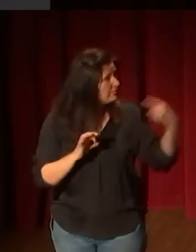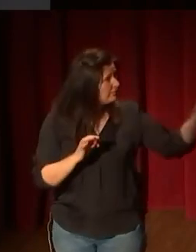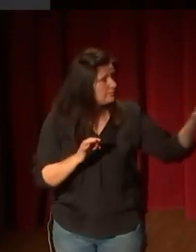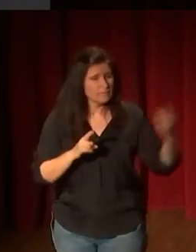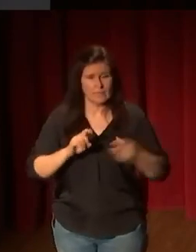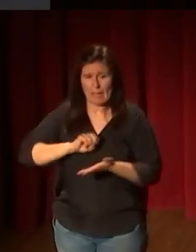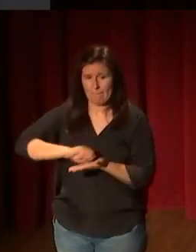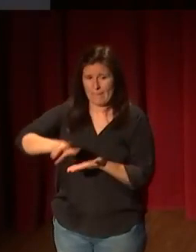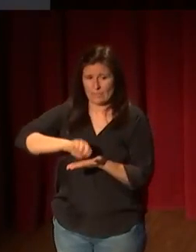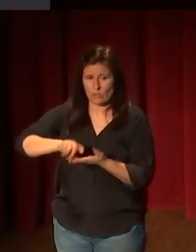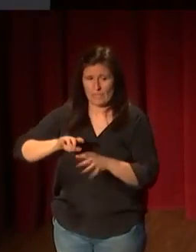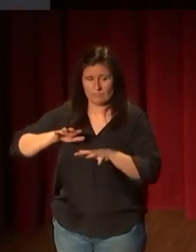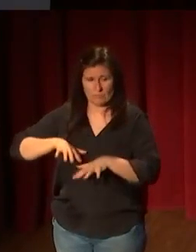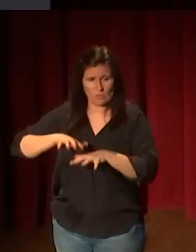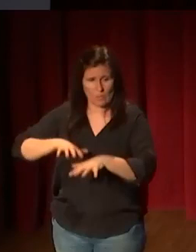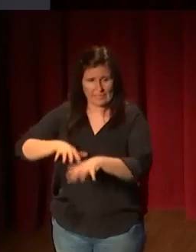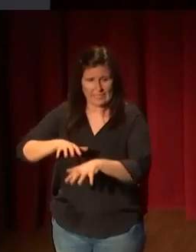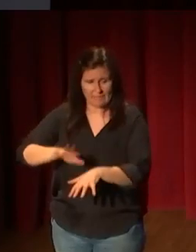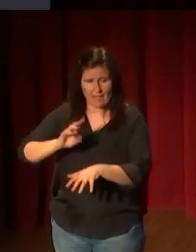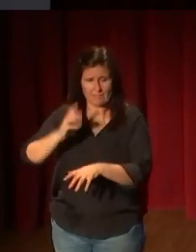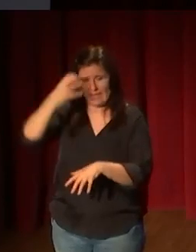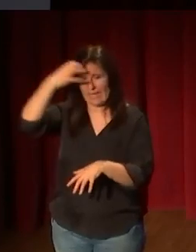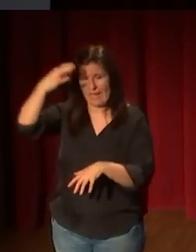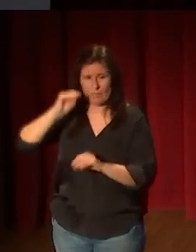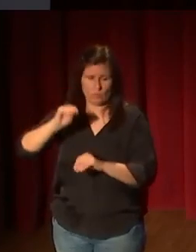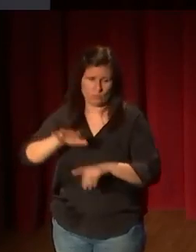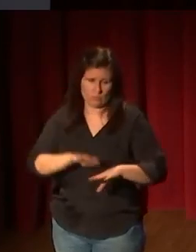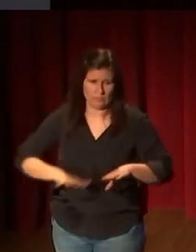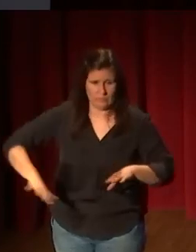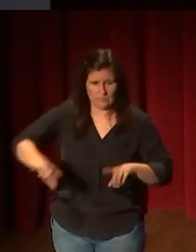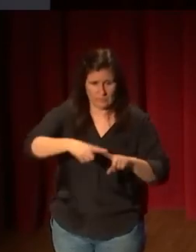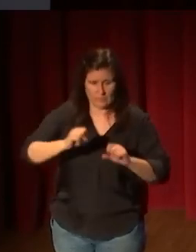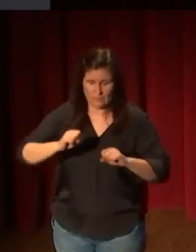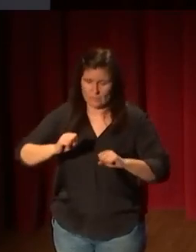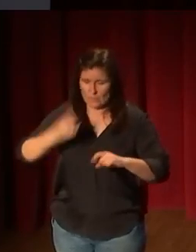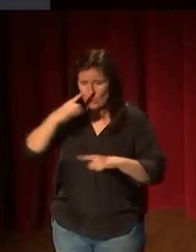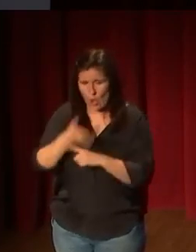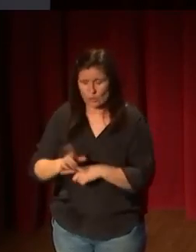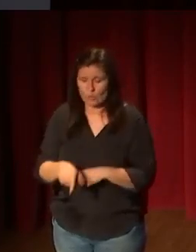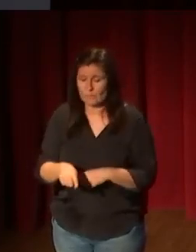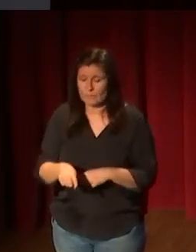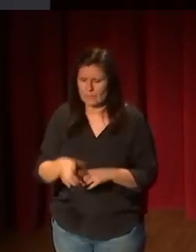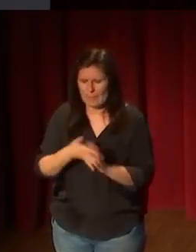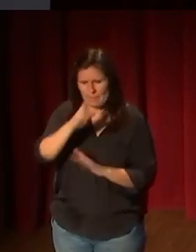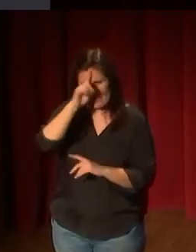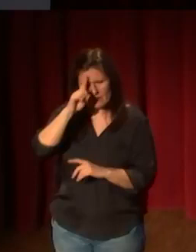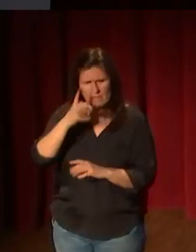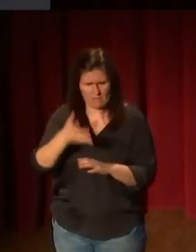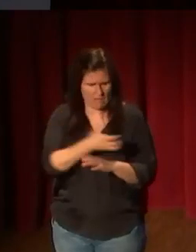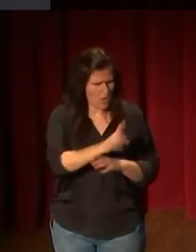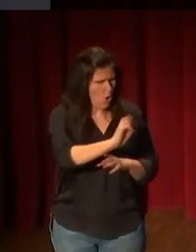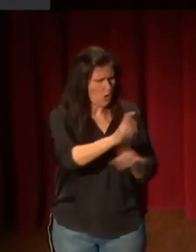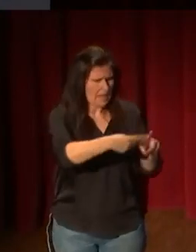de una comitiva real por su coso y quizá lo más paradójico es que madrid entonces ya tenía una plaza de toros